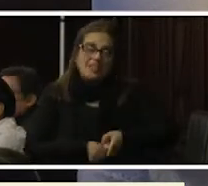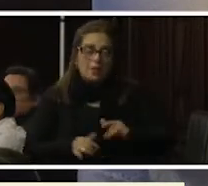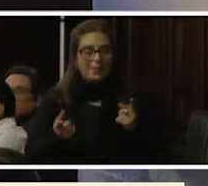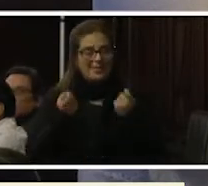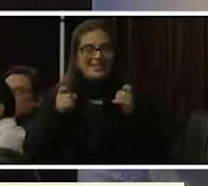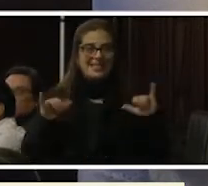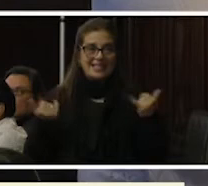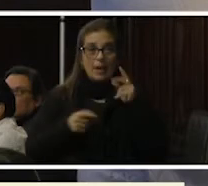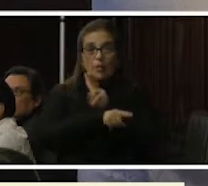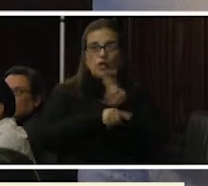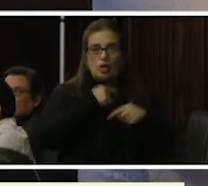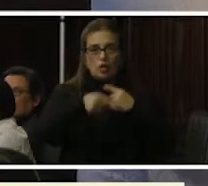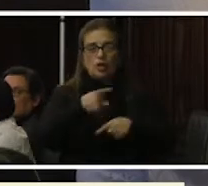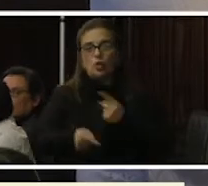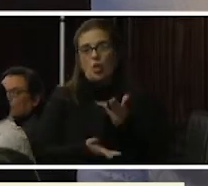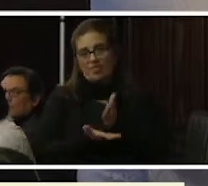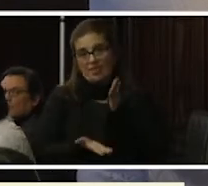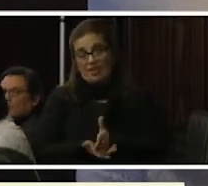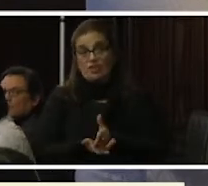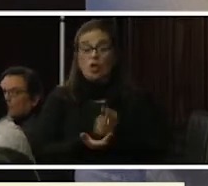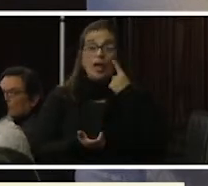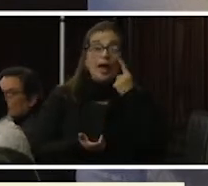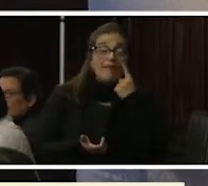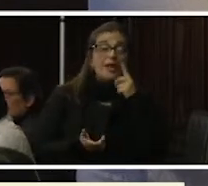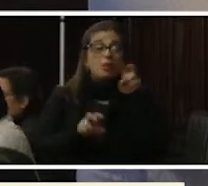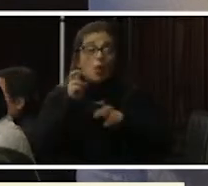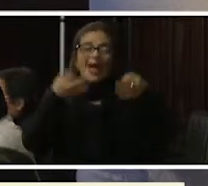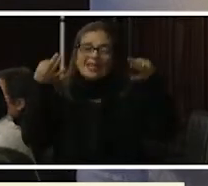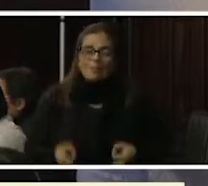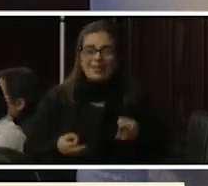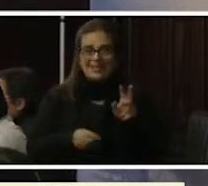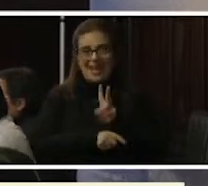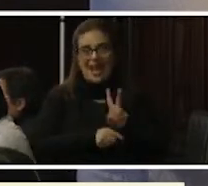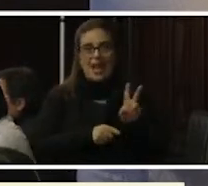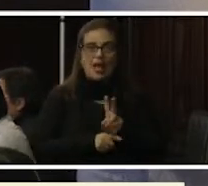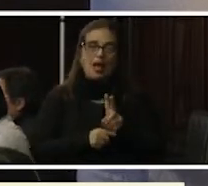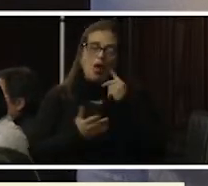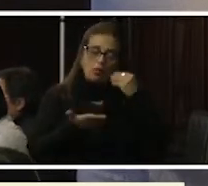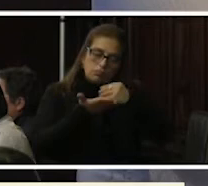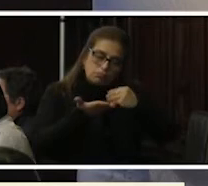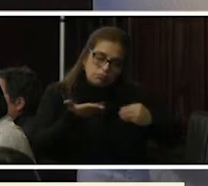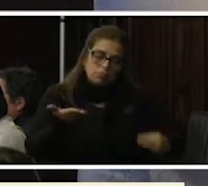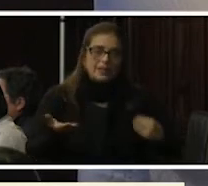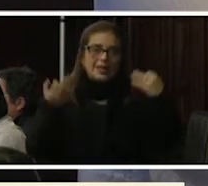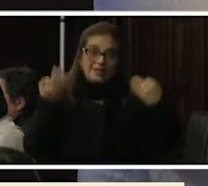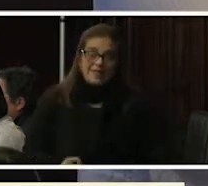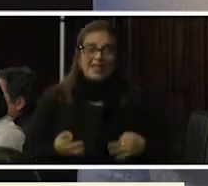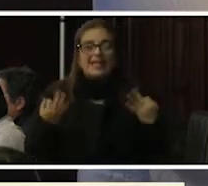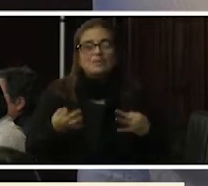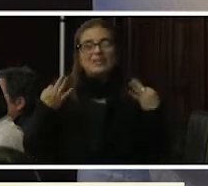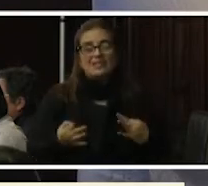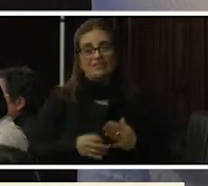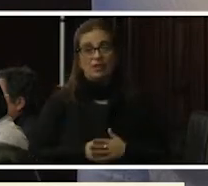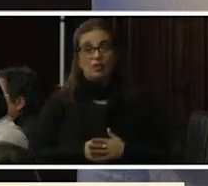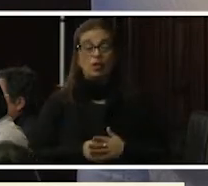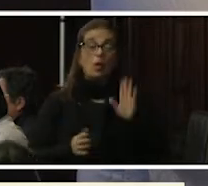sus derechos, gestionar regímenes de protección especial, asegurando protocolos de actuación efectivos y respetuosos,